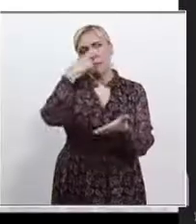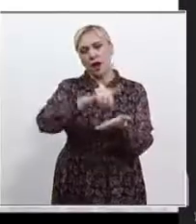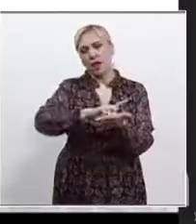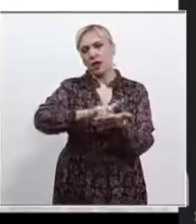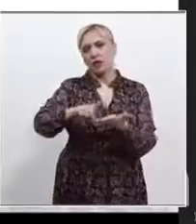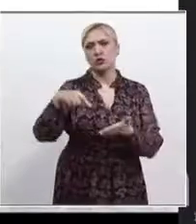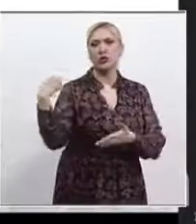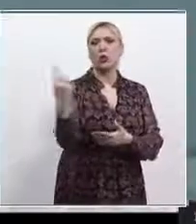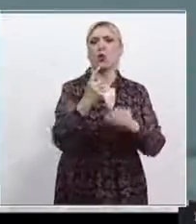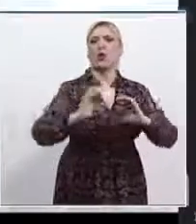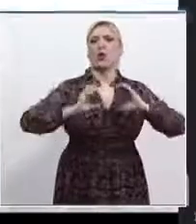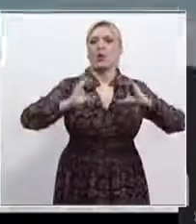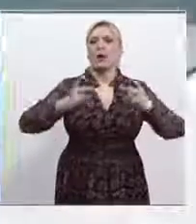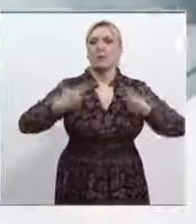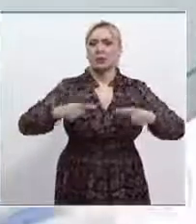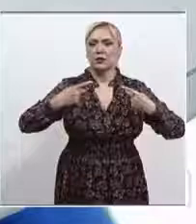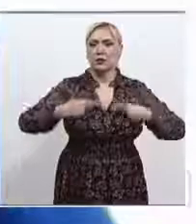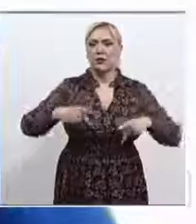cuidado.